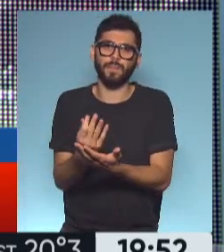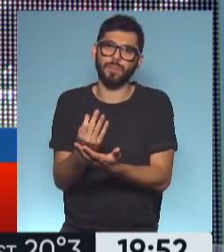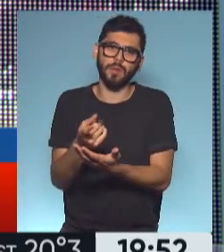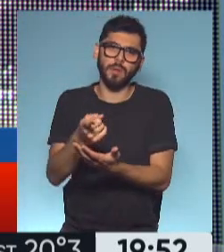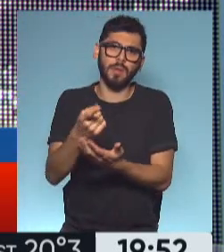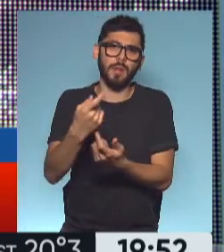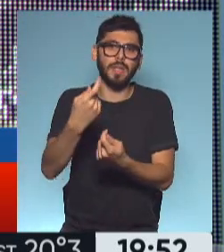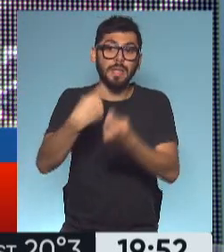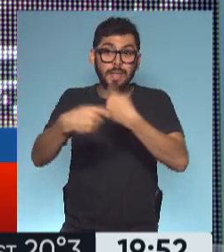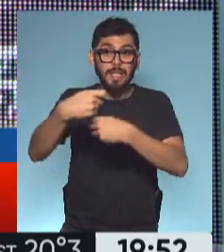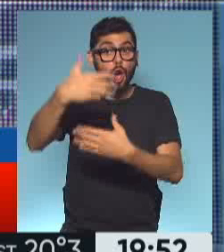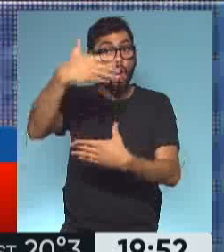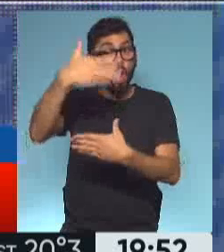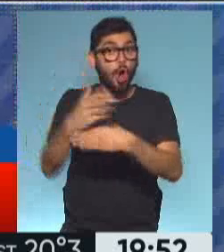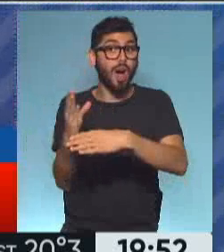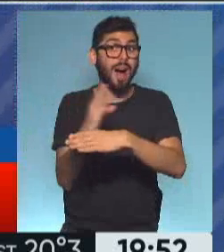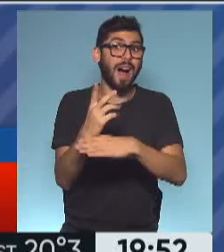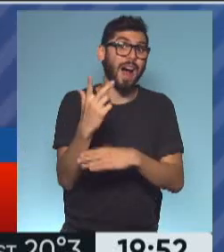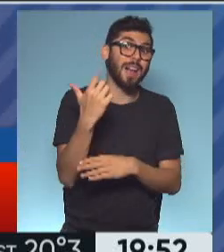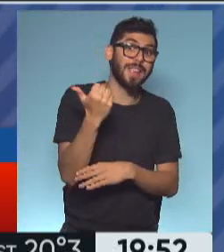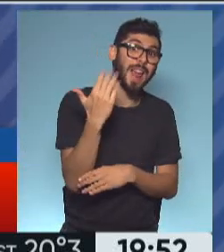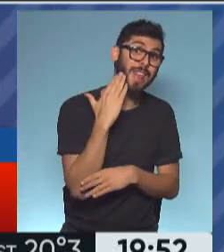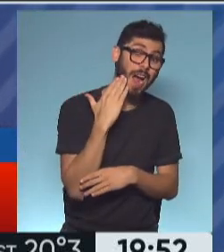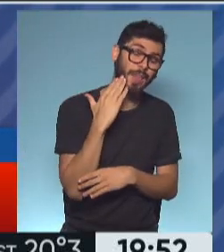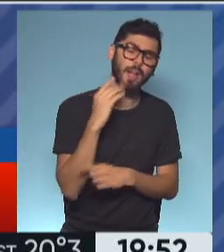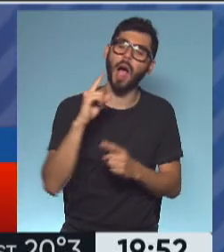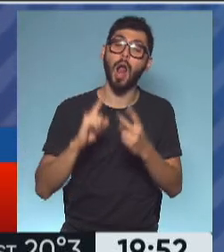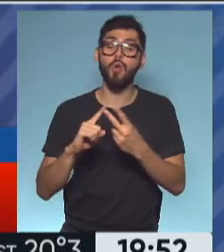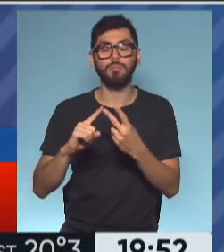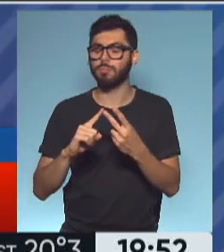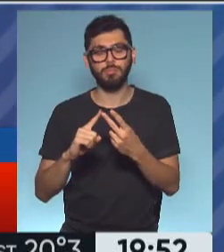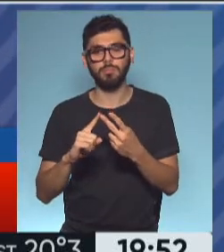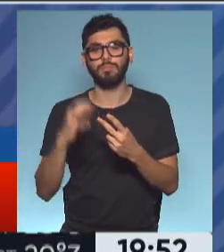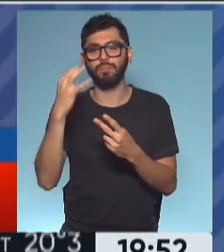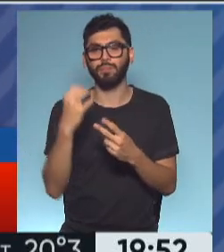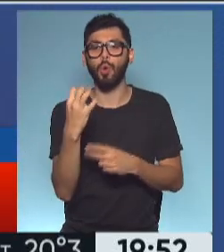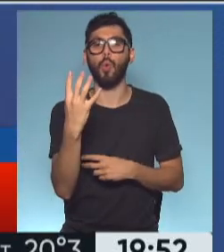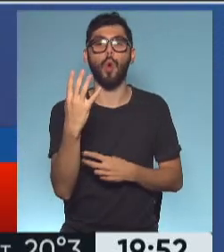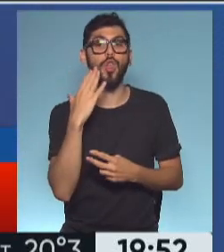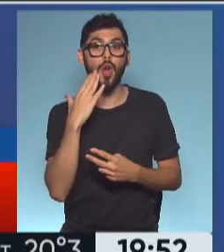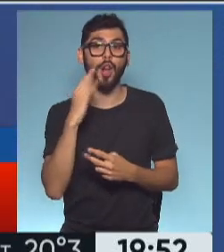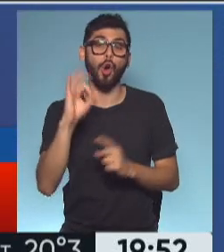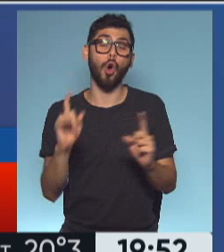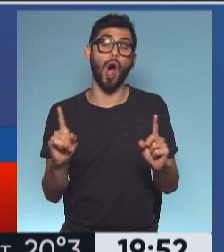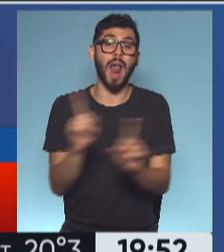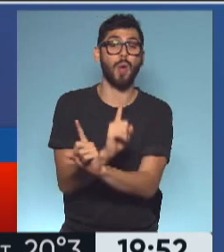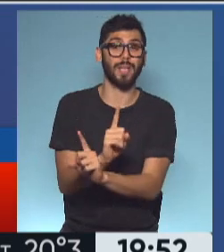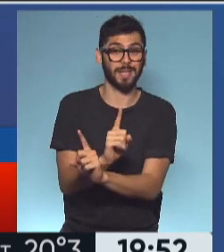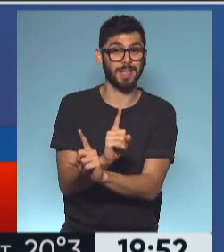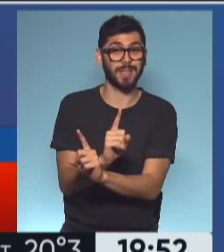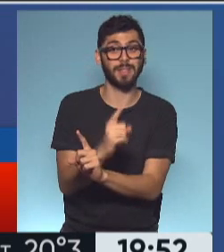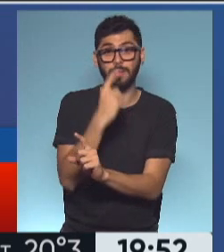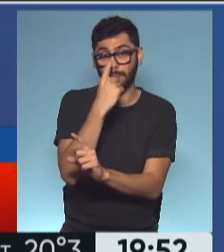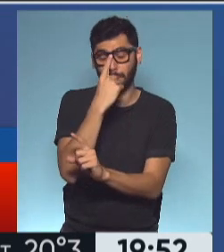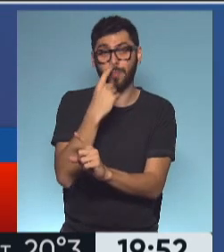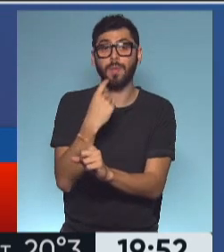de comercios a las 18, otros propusieron hasta desde las 16, otros propusieron al revés, que se extienda, pero